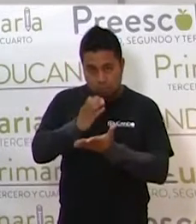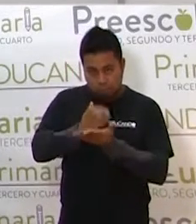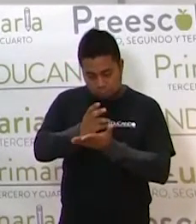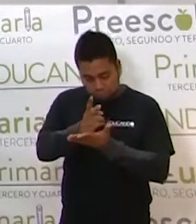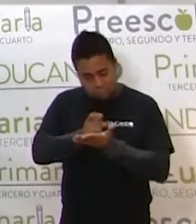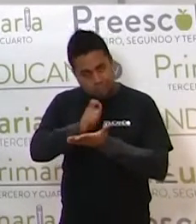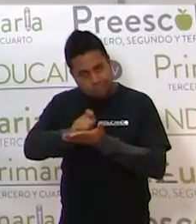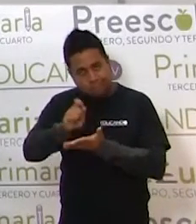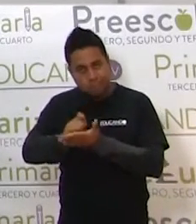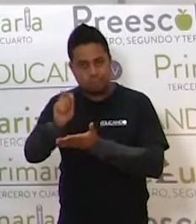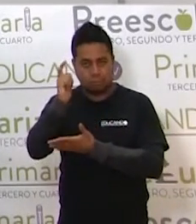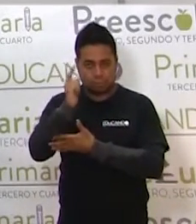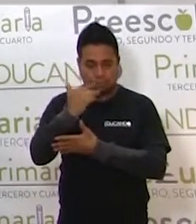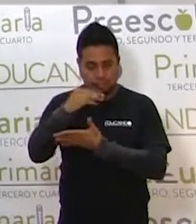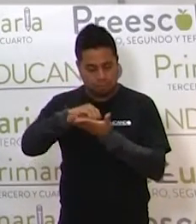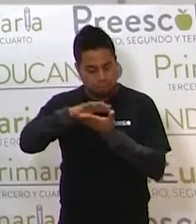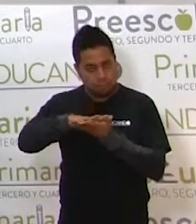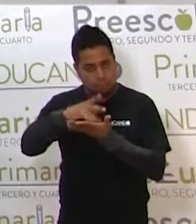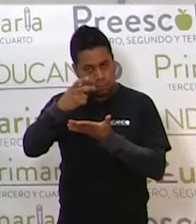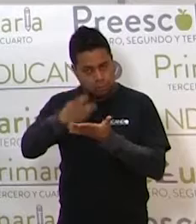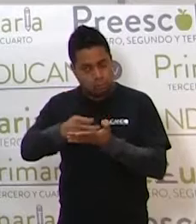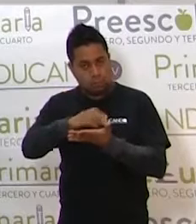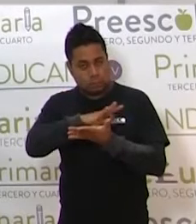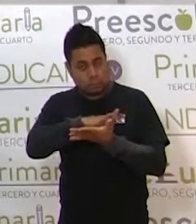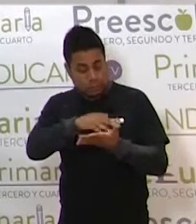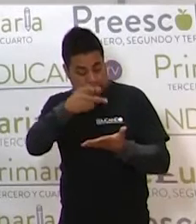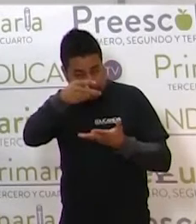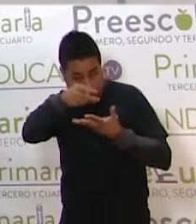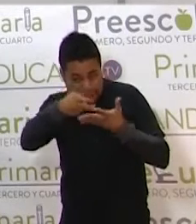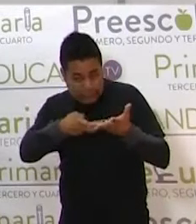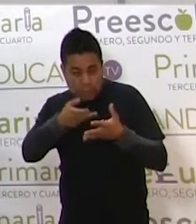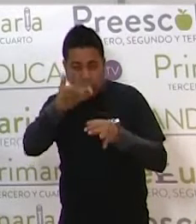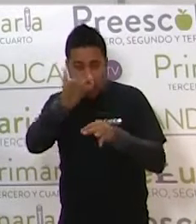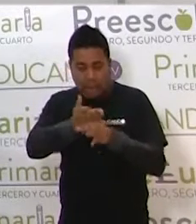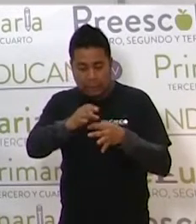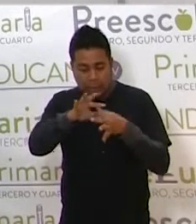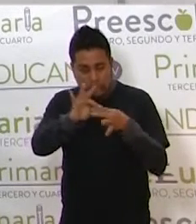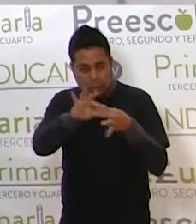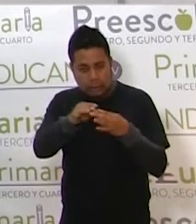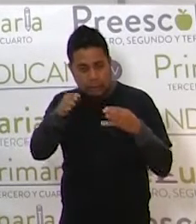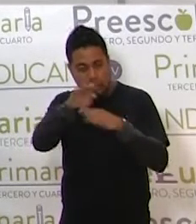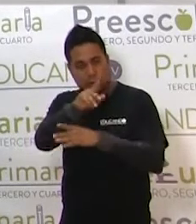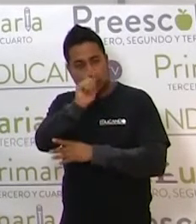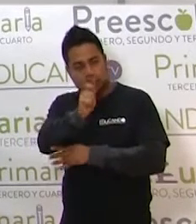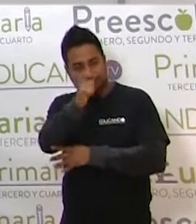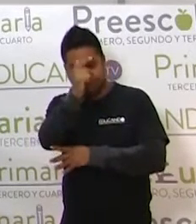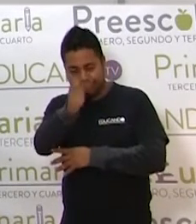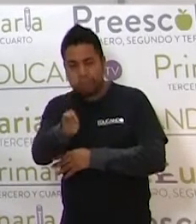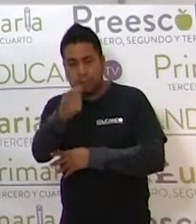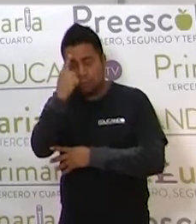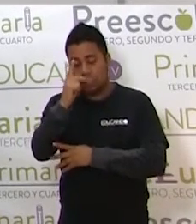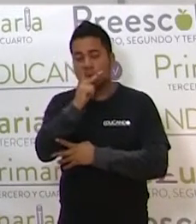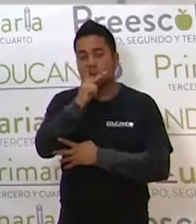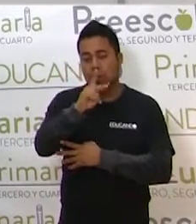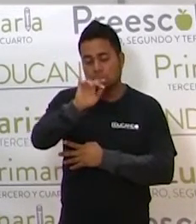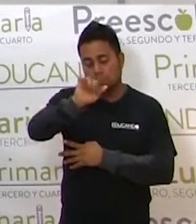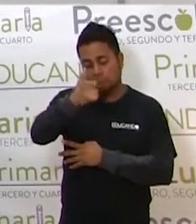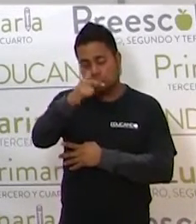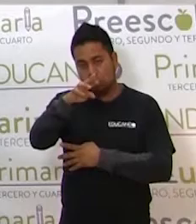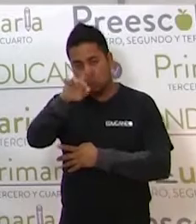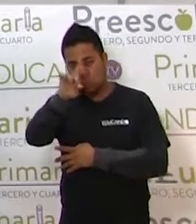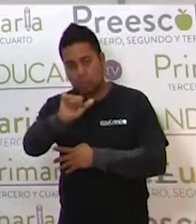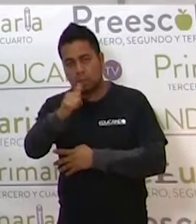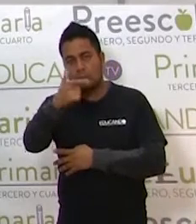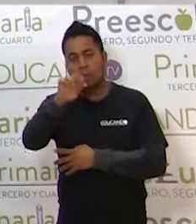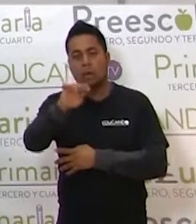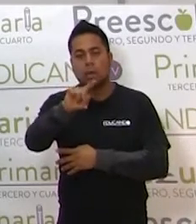porque nos va a permitir este este repaso que hicimos de lo que es identificar las palabras agudas graves y